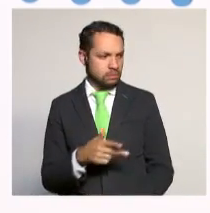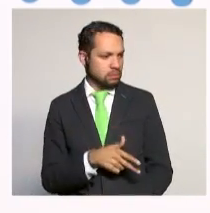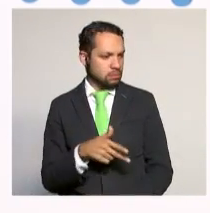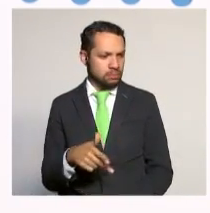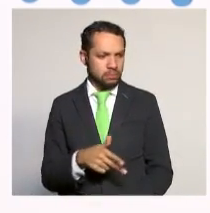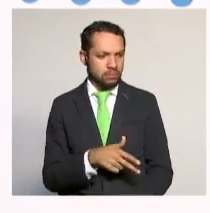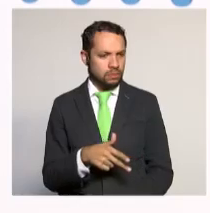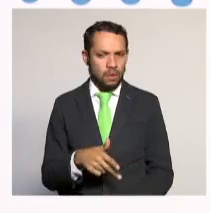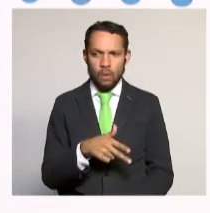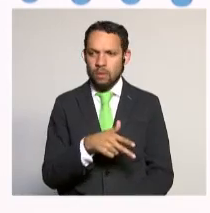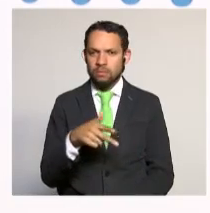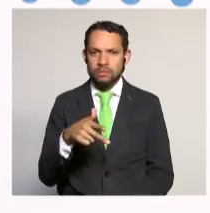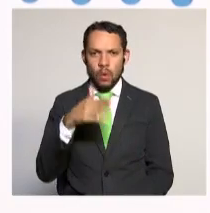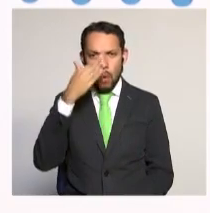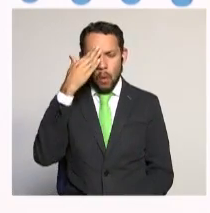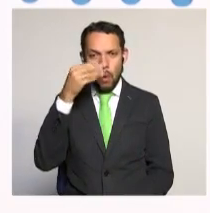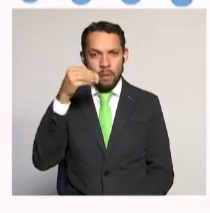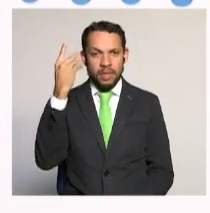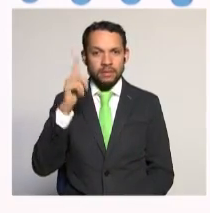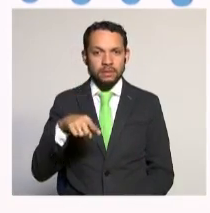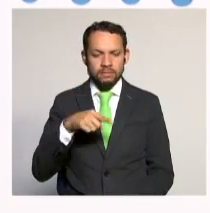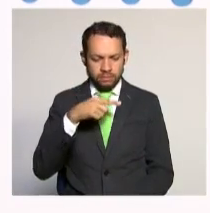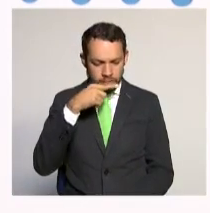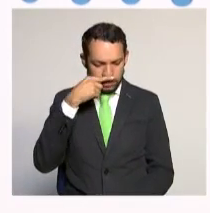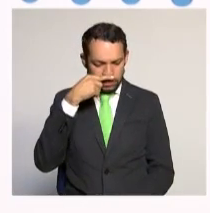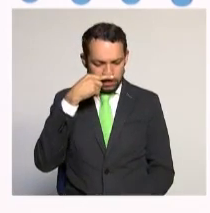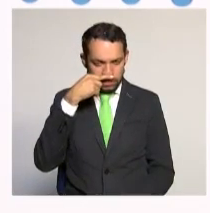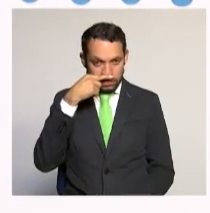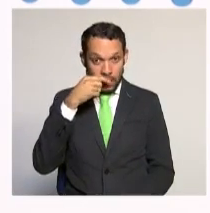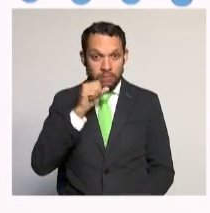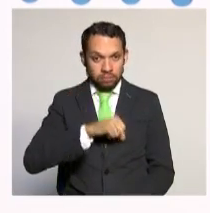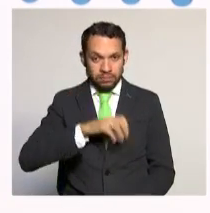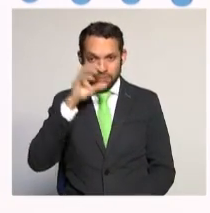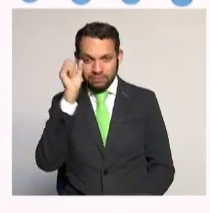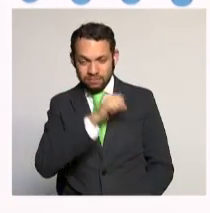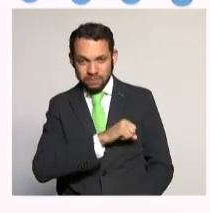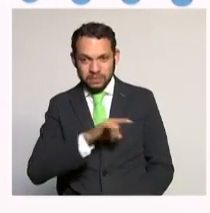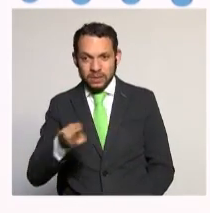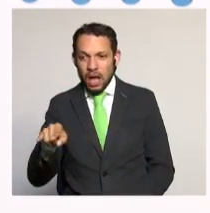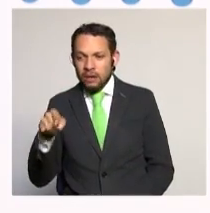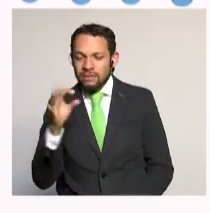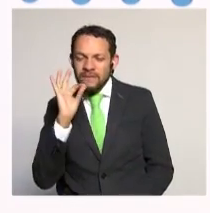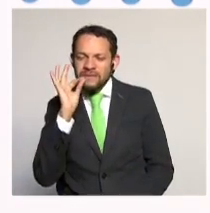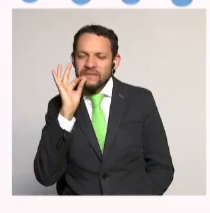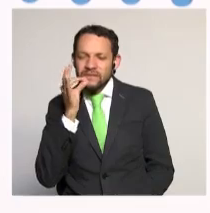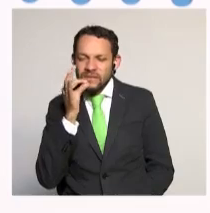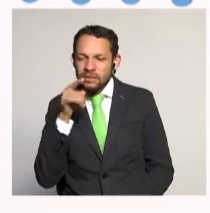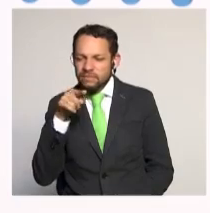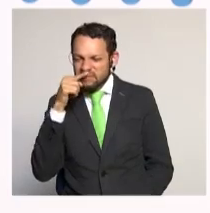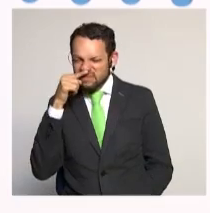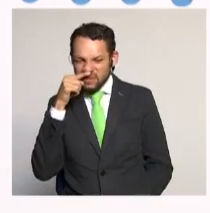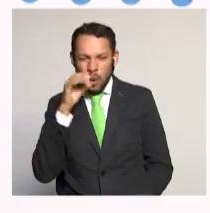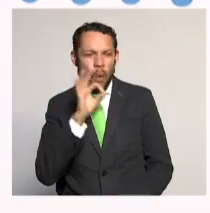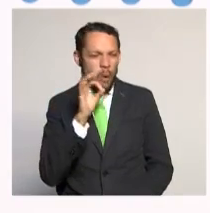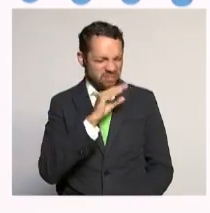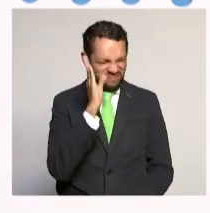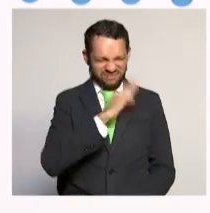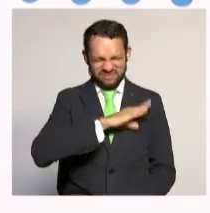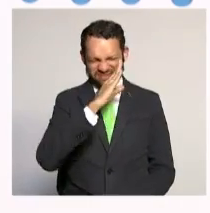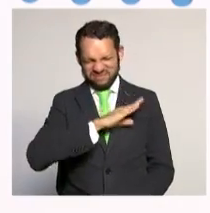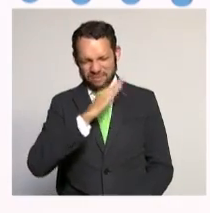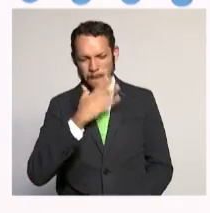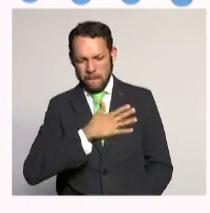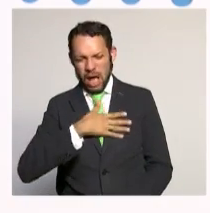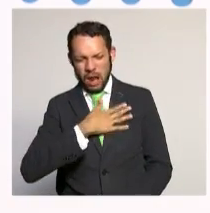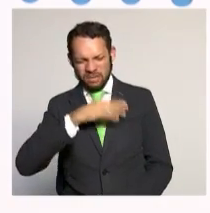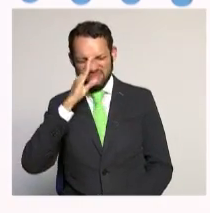es pérdida del olfato. Entonces una persona normalmente detecta los diversos olores, pero cuando empieza a perder